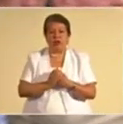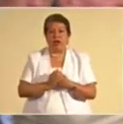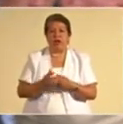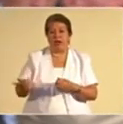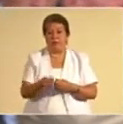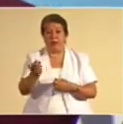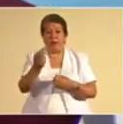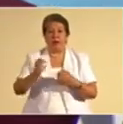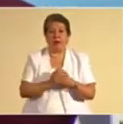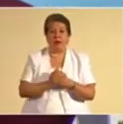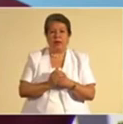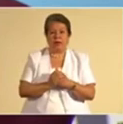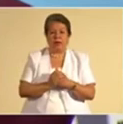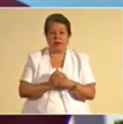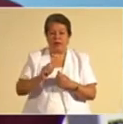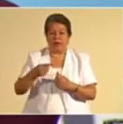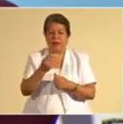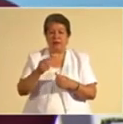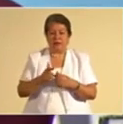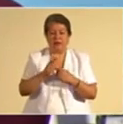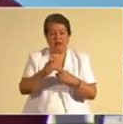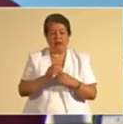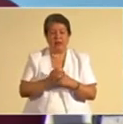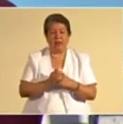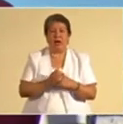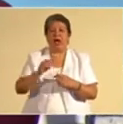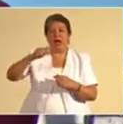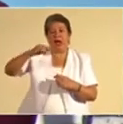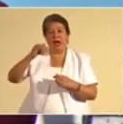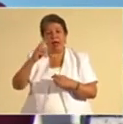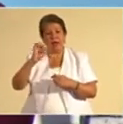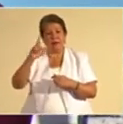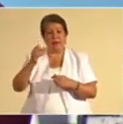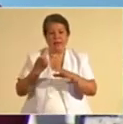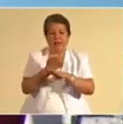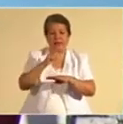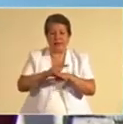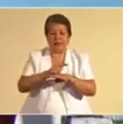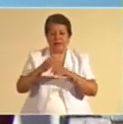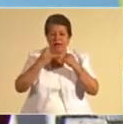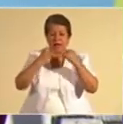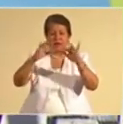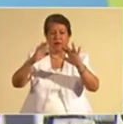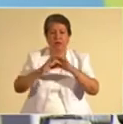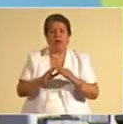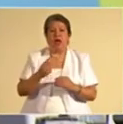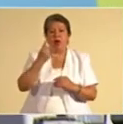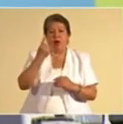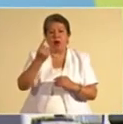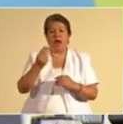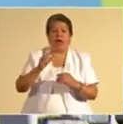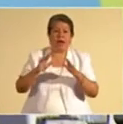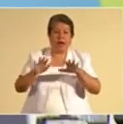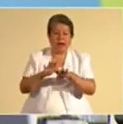La pregunta va a ser la siguiente. A nivel estatal se ha promovido una de las más ambiciosas